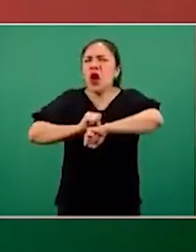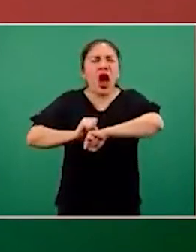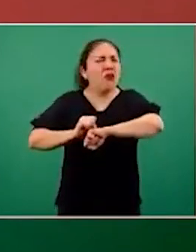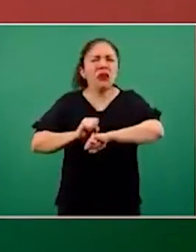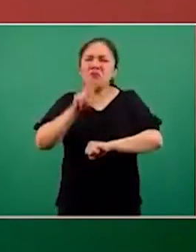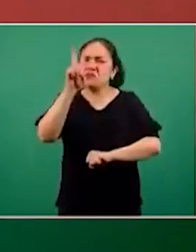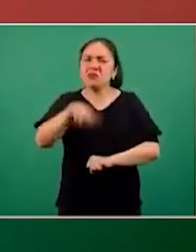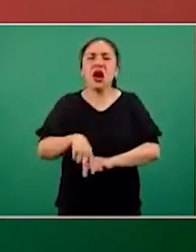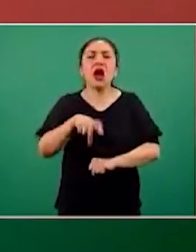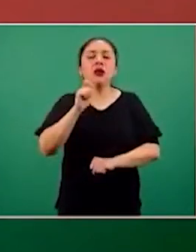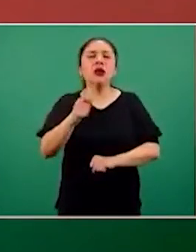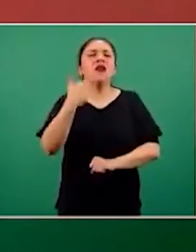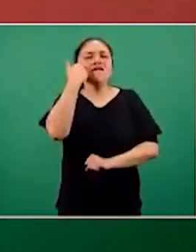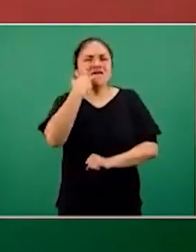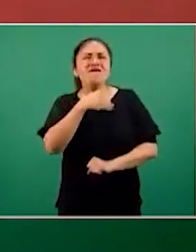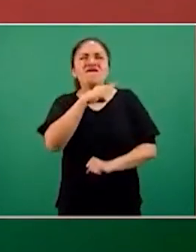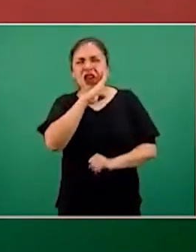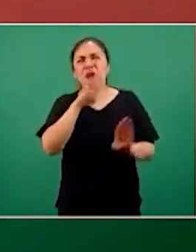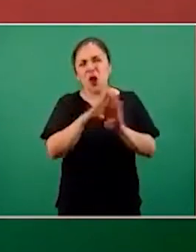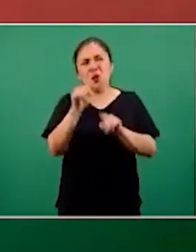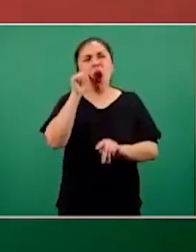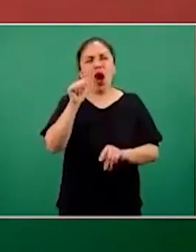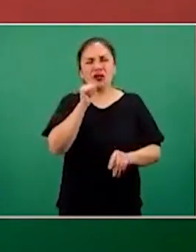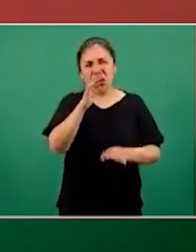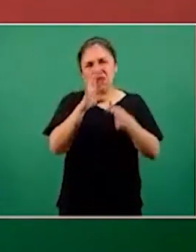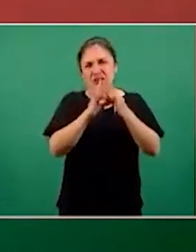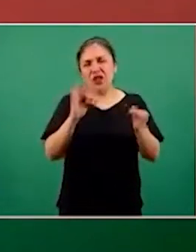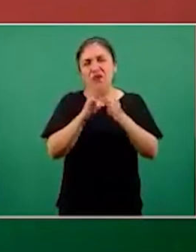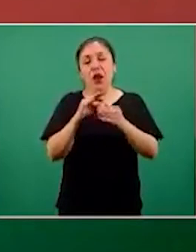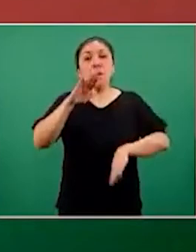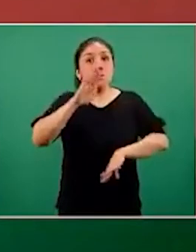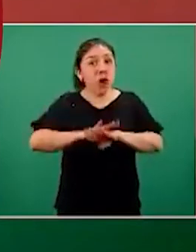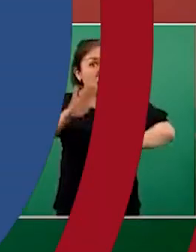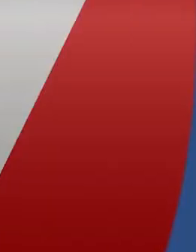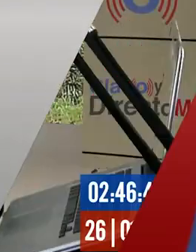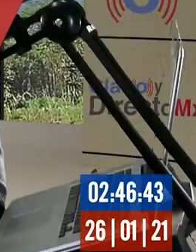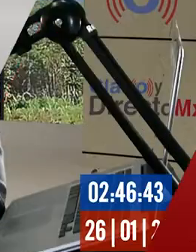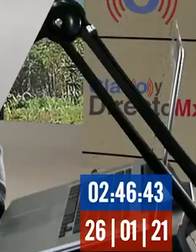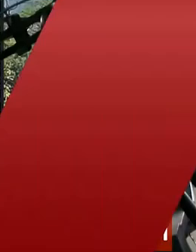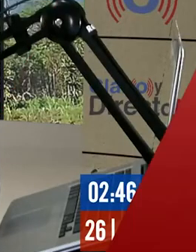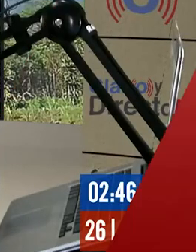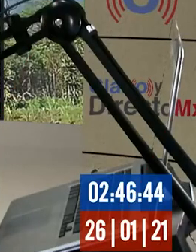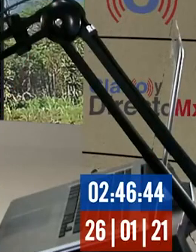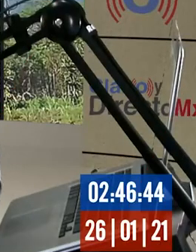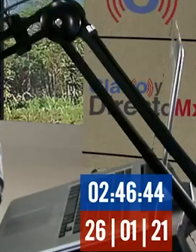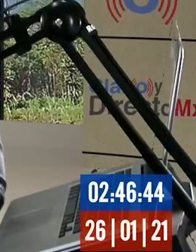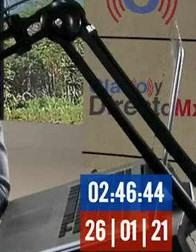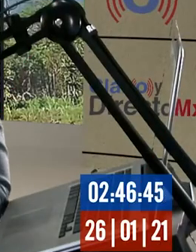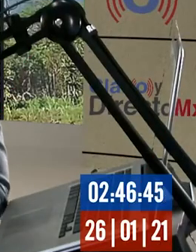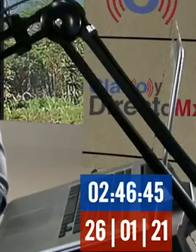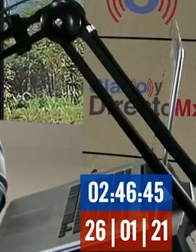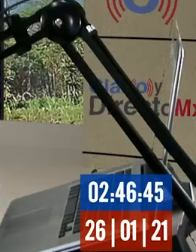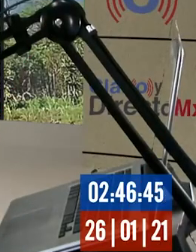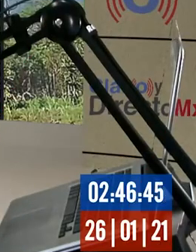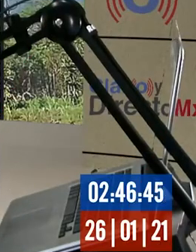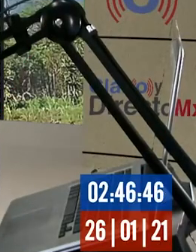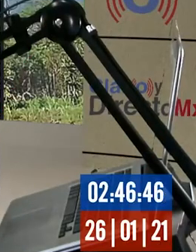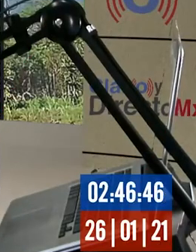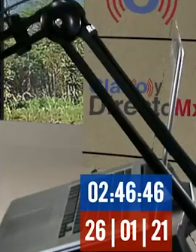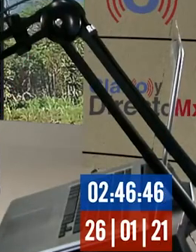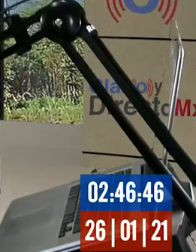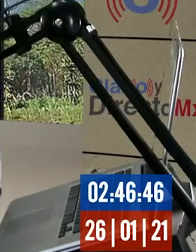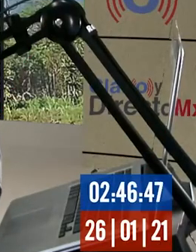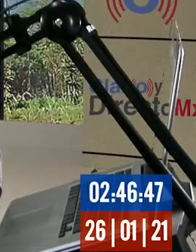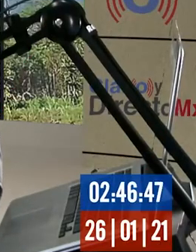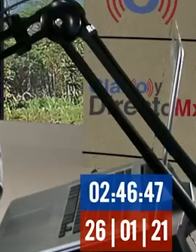la febrícula que relató ayer y hasta el momento no ha habido cambio alguno en esta condición. El subsecretario López